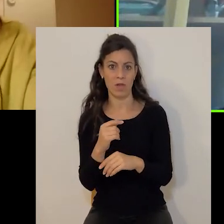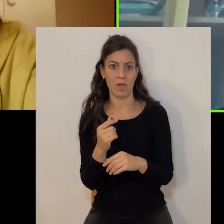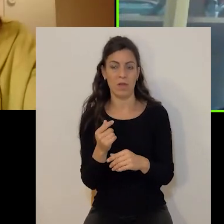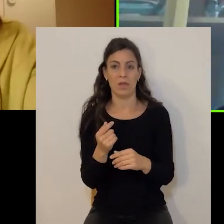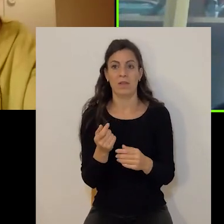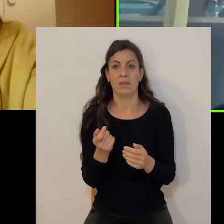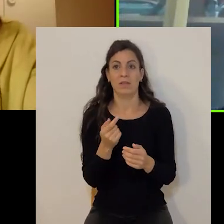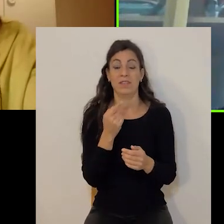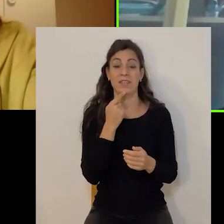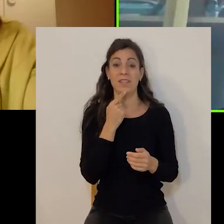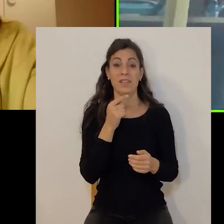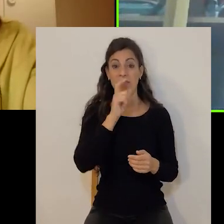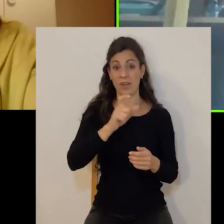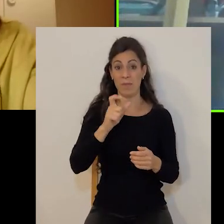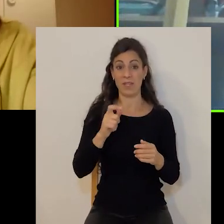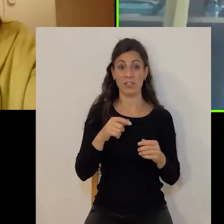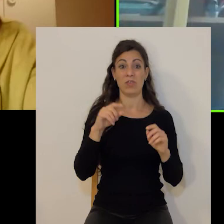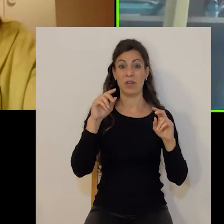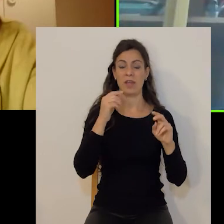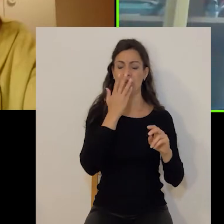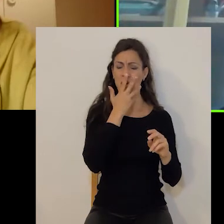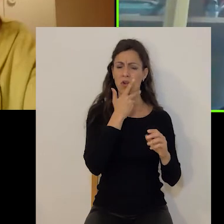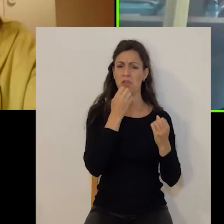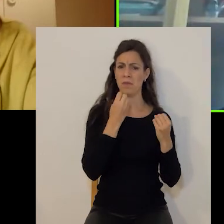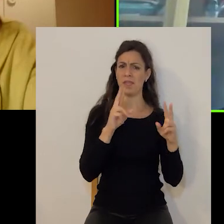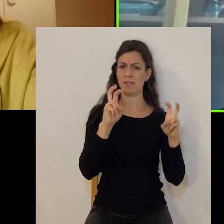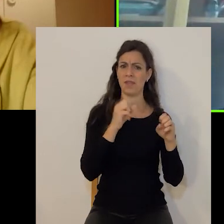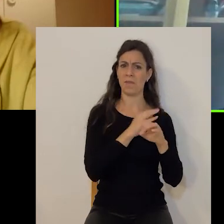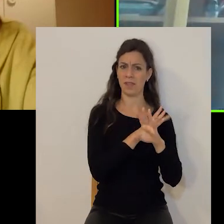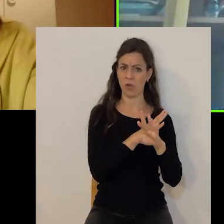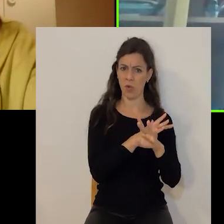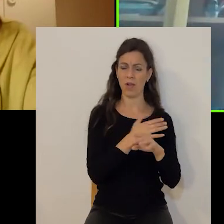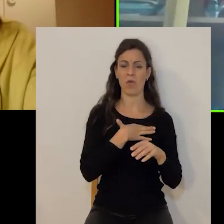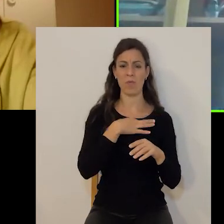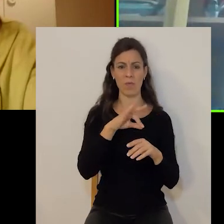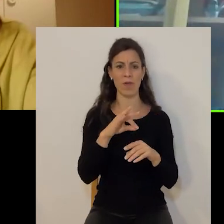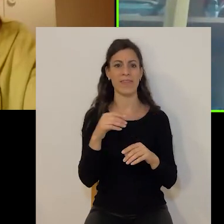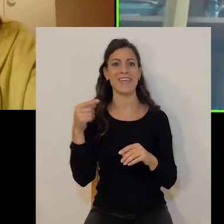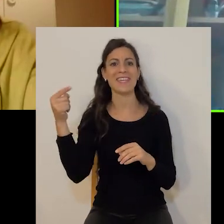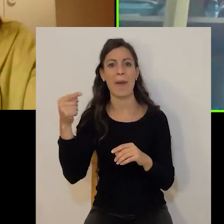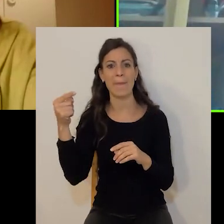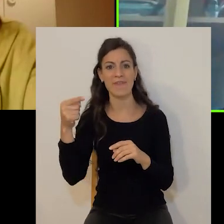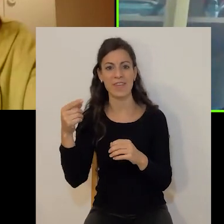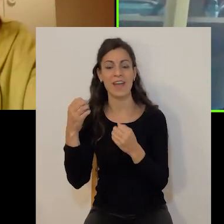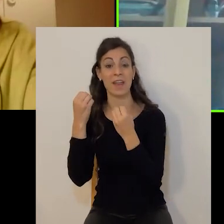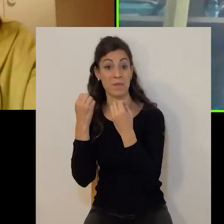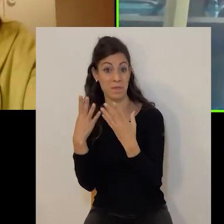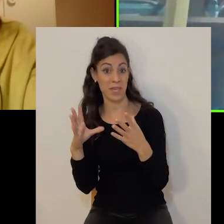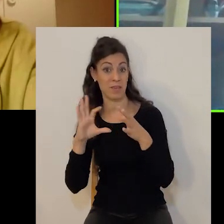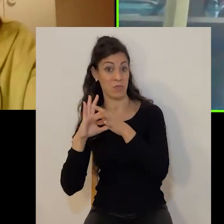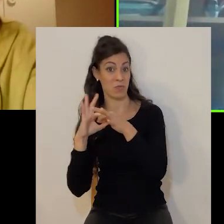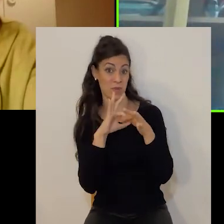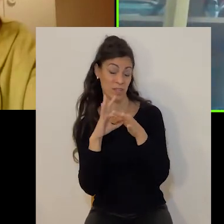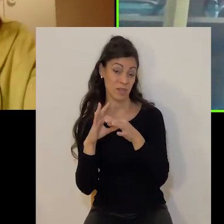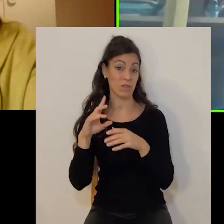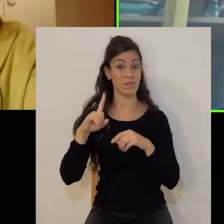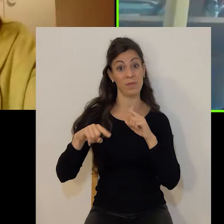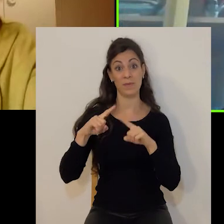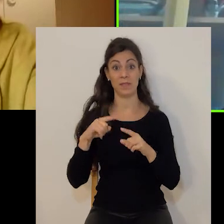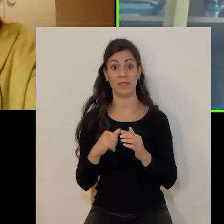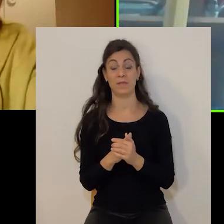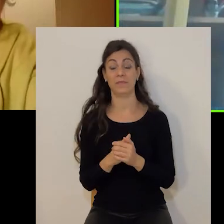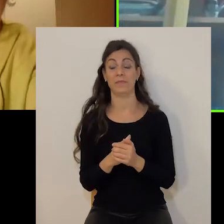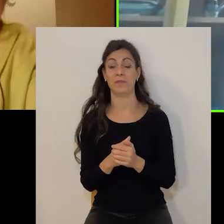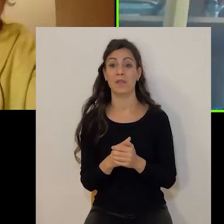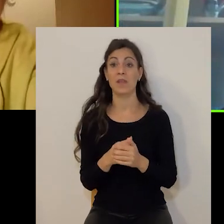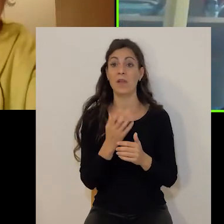y de muchas herramientas va a poder gamificar bien, ¿no? En necesidades educativas, pues nosotros tenemos proyectos de mejorar en